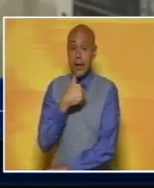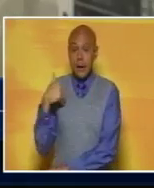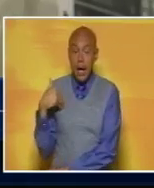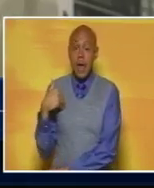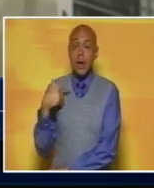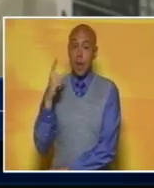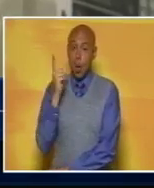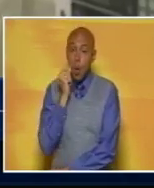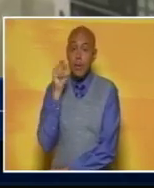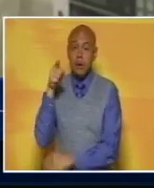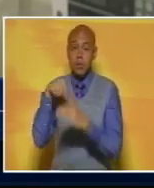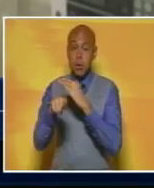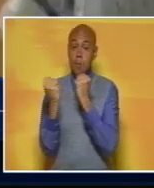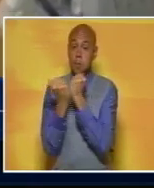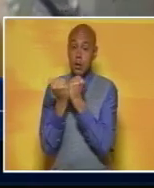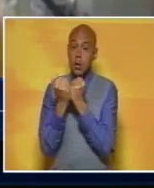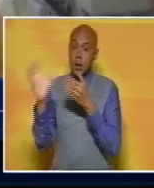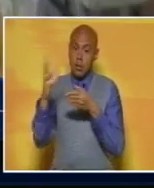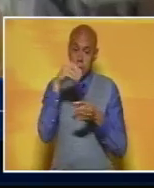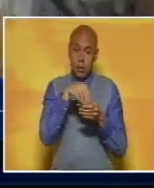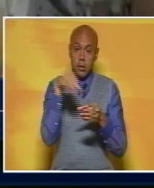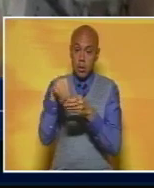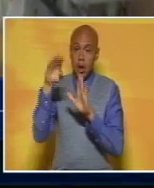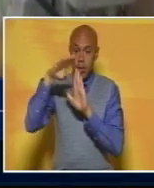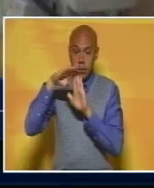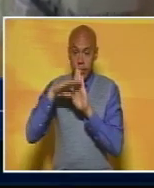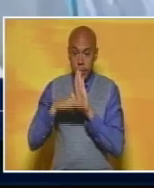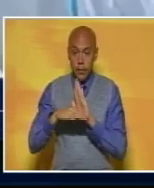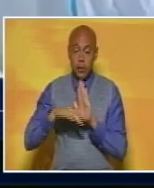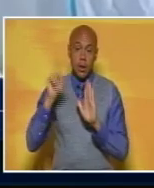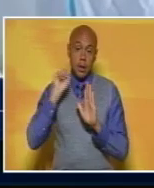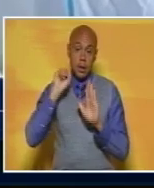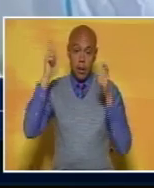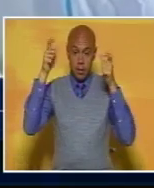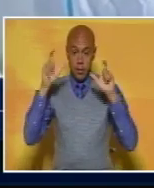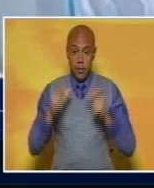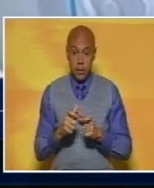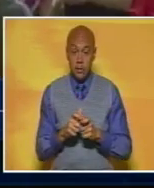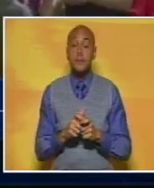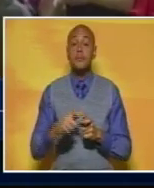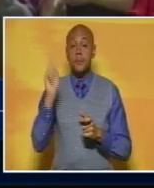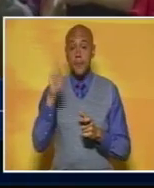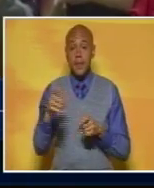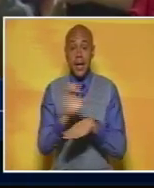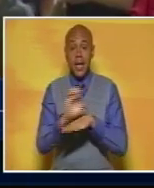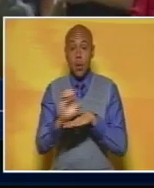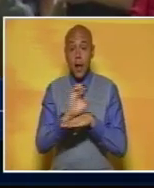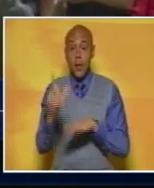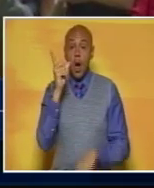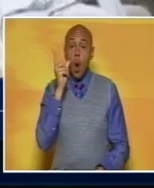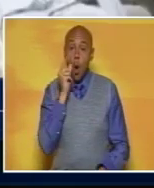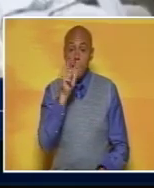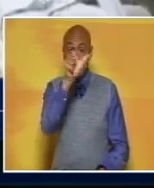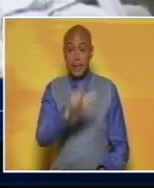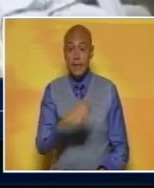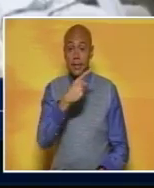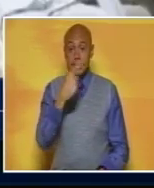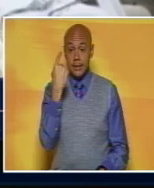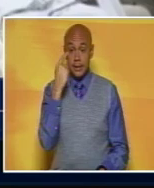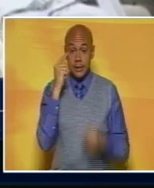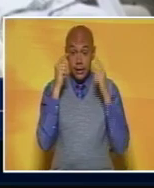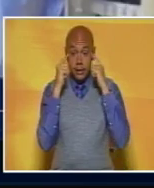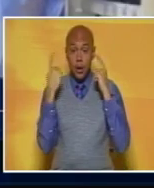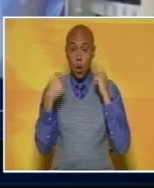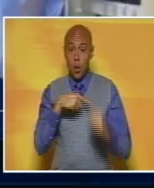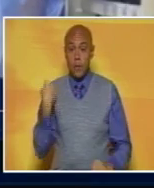los hospitales en la provincia de Hubei. Por ahora, en Ecuador se confirmó que un paciente chino hospitalizado desde hace días